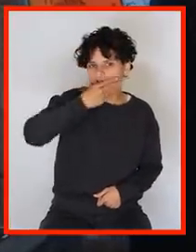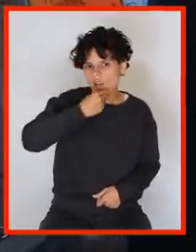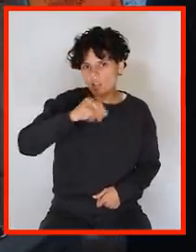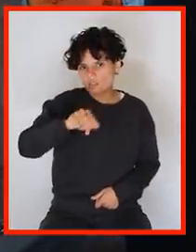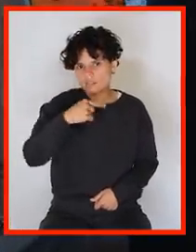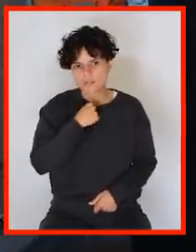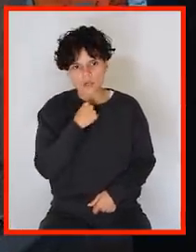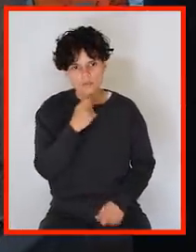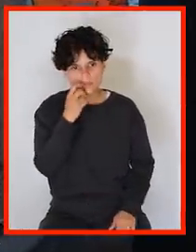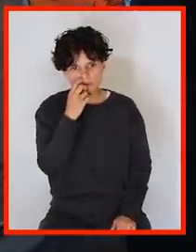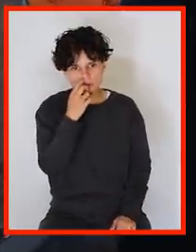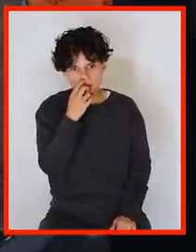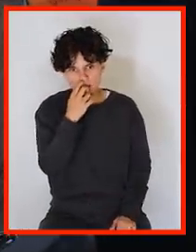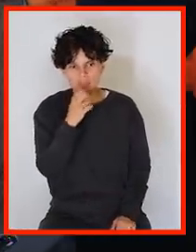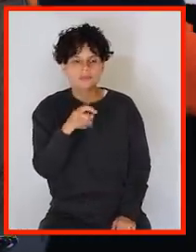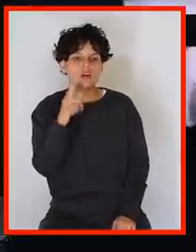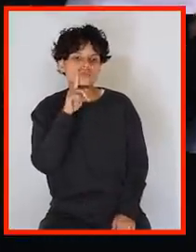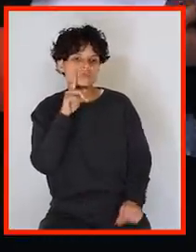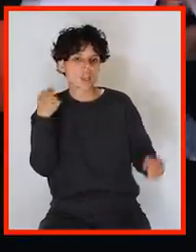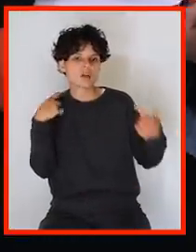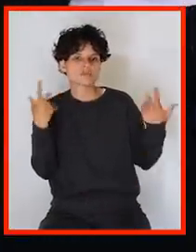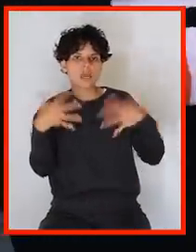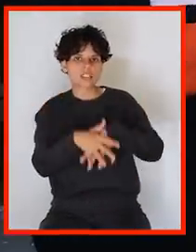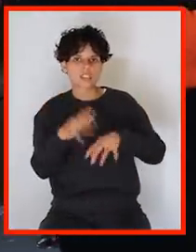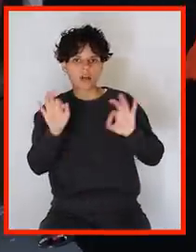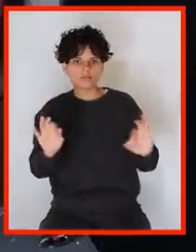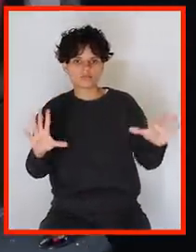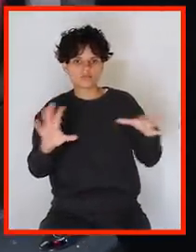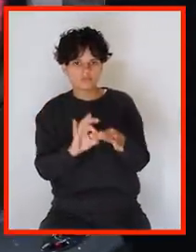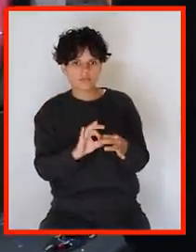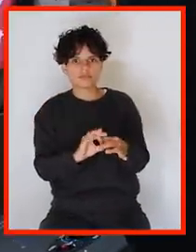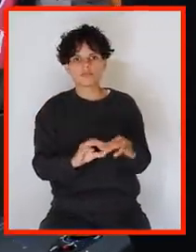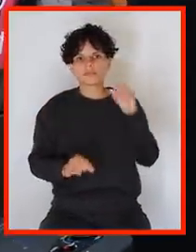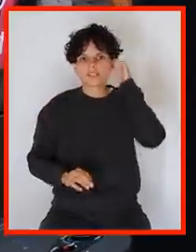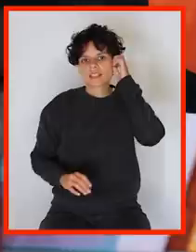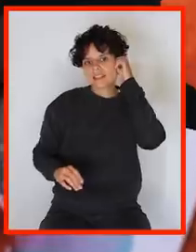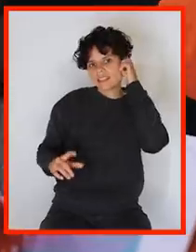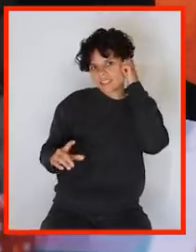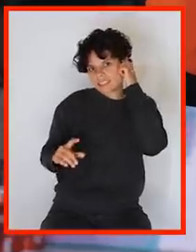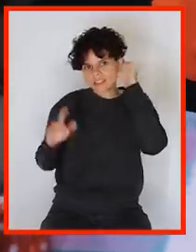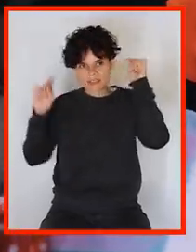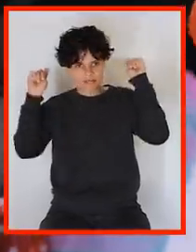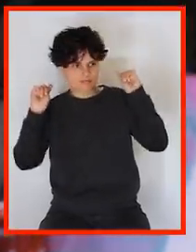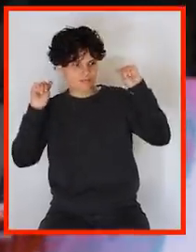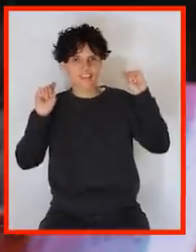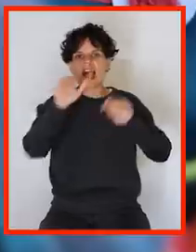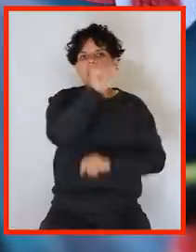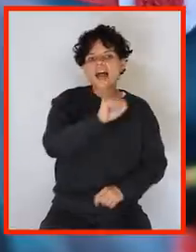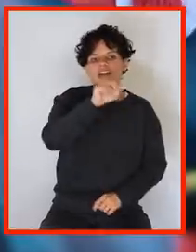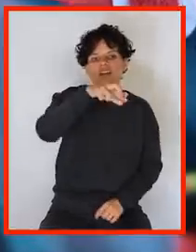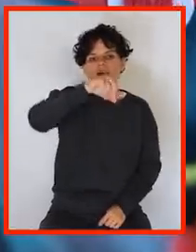está bonito. ¿Este? Sí. Este está bueno. Este, ¿este te combina con ese polerón, pues bueno? Ahí está. Con ese. Está como sí, de pescador ese.